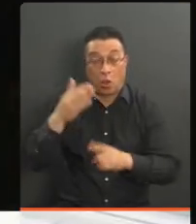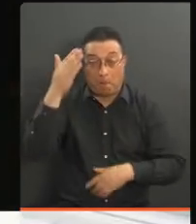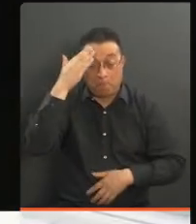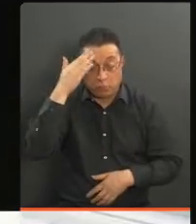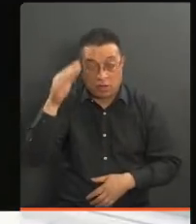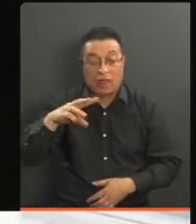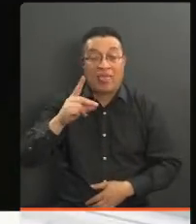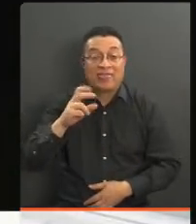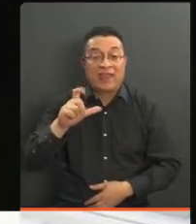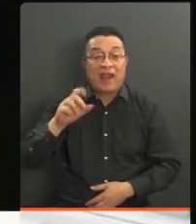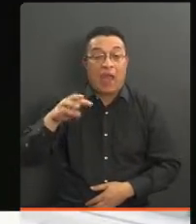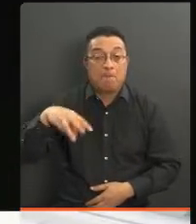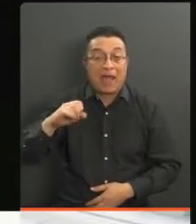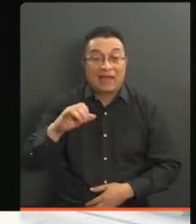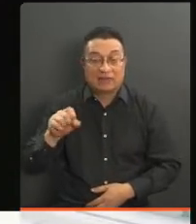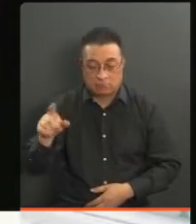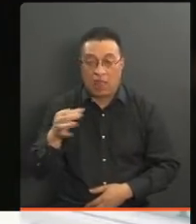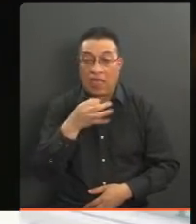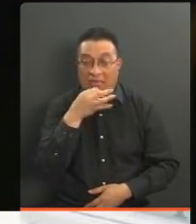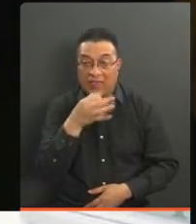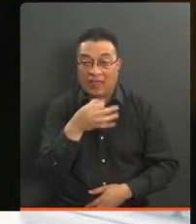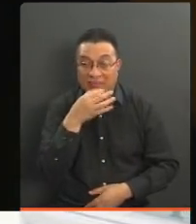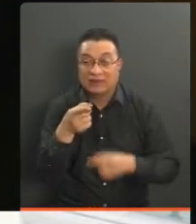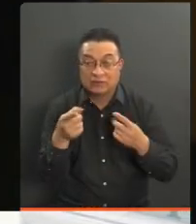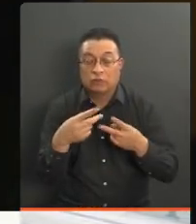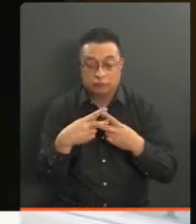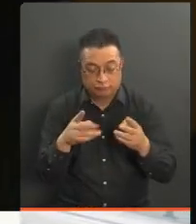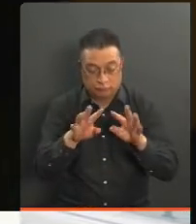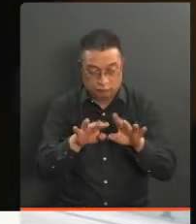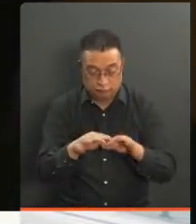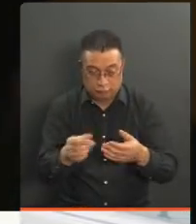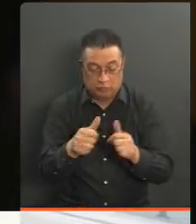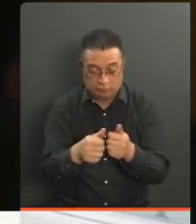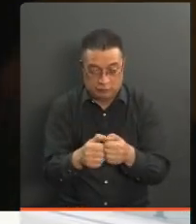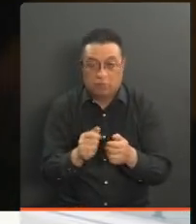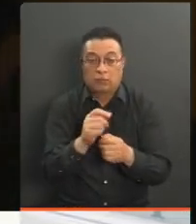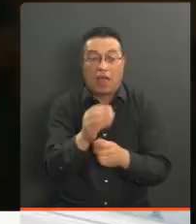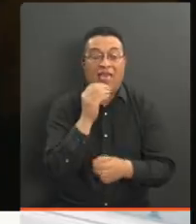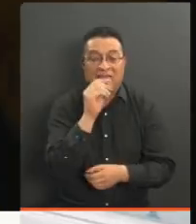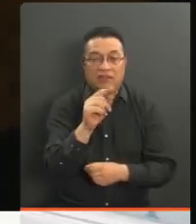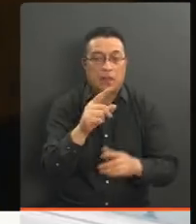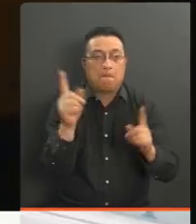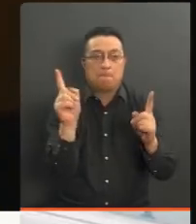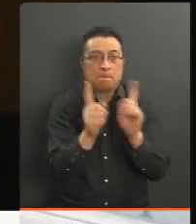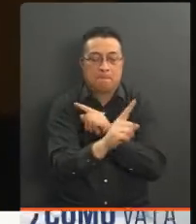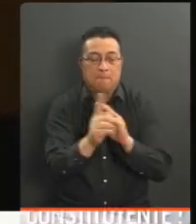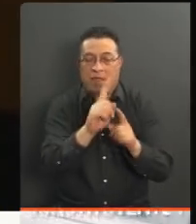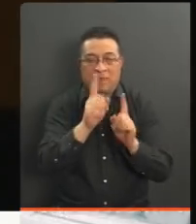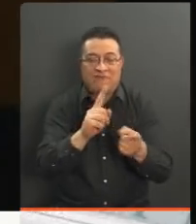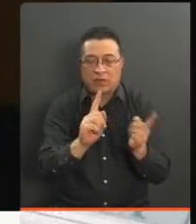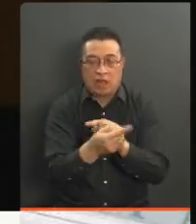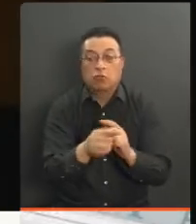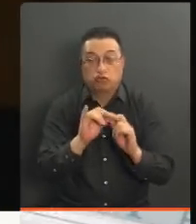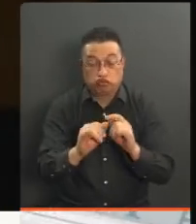de la Maza, a través de un mensaje de texto, dijo que ese titular estaba malo y que había que cambiarlo. Se